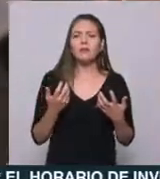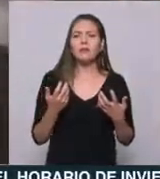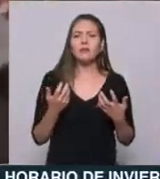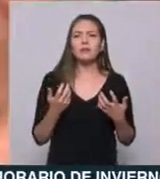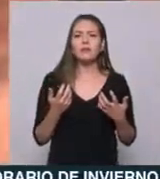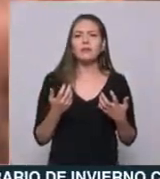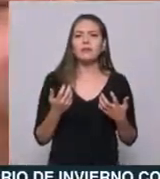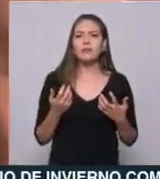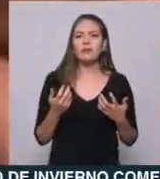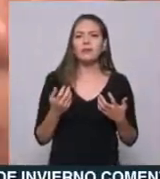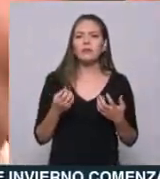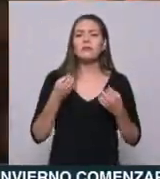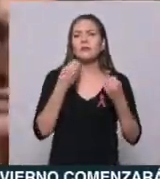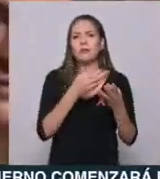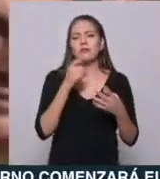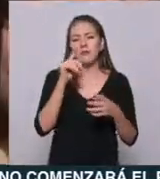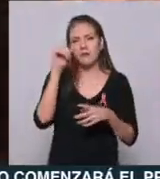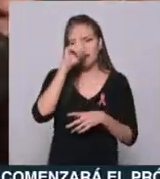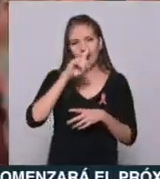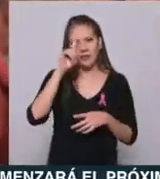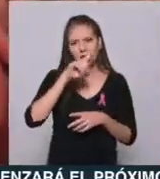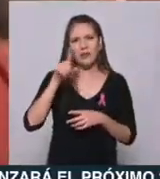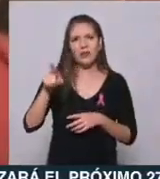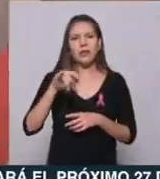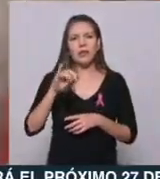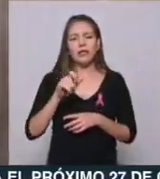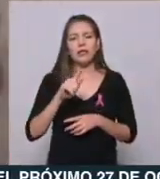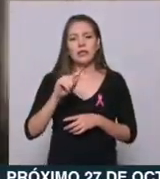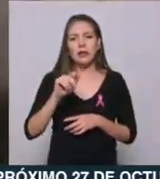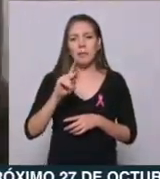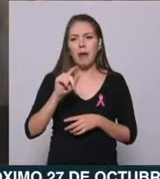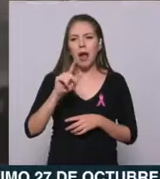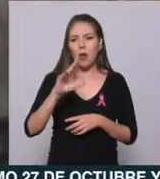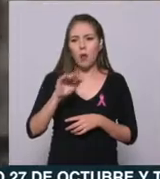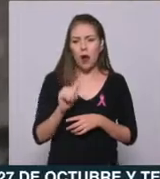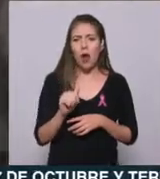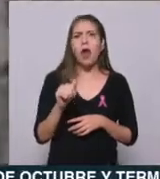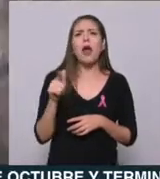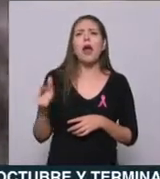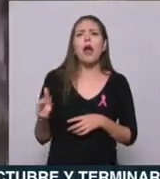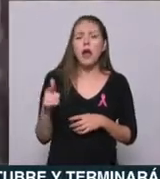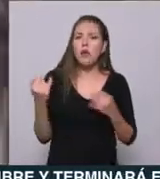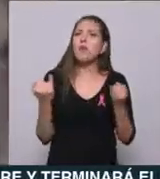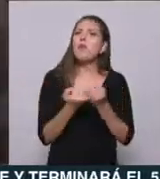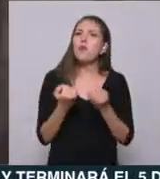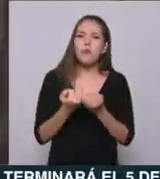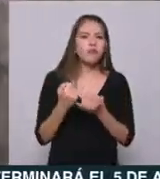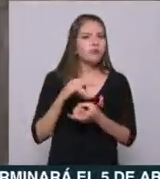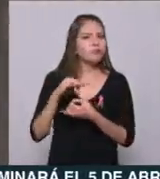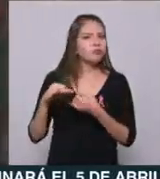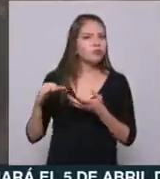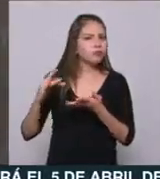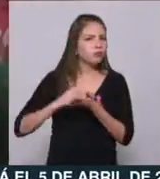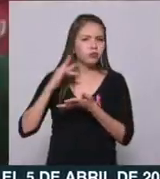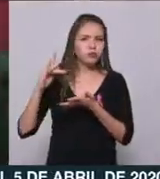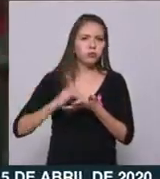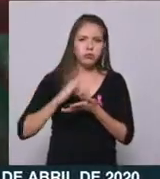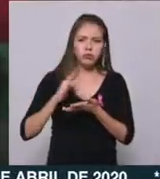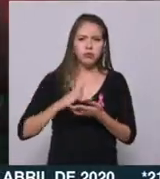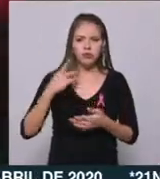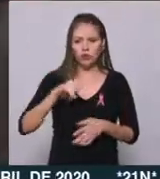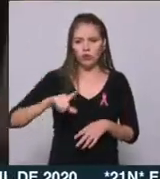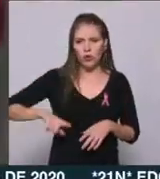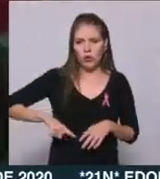recomendación al Ayuntamiento de Ixtapaluca, que también comentarles, he recibido todo el apoyo por parte del gobierno